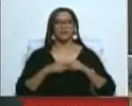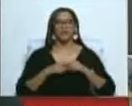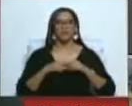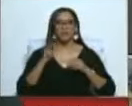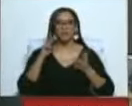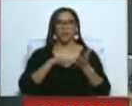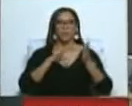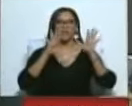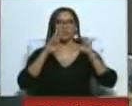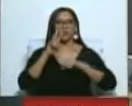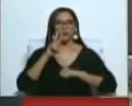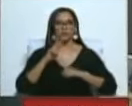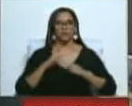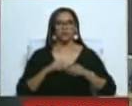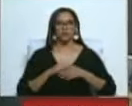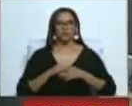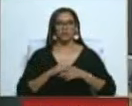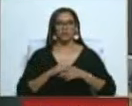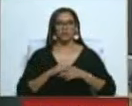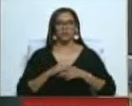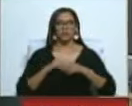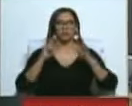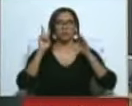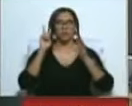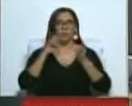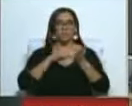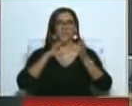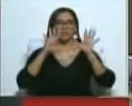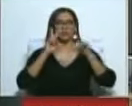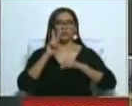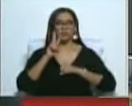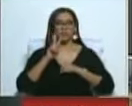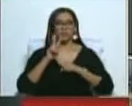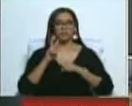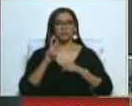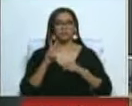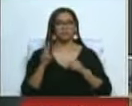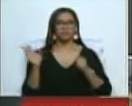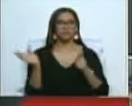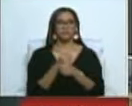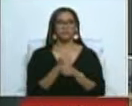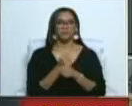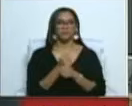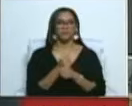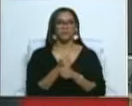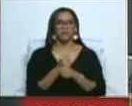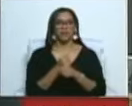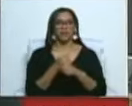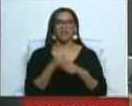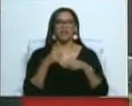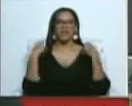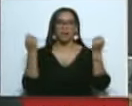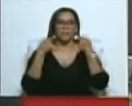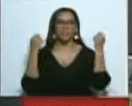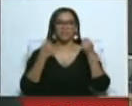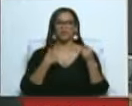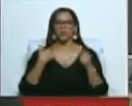año 2012, detectó la campaña "Yo me iría demasiado", que